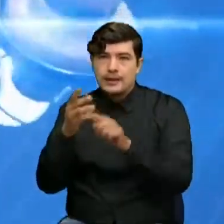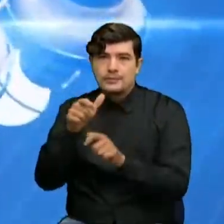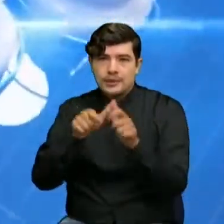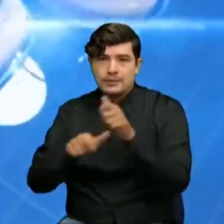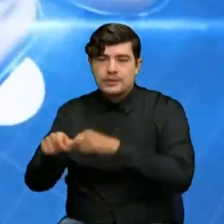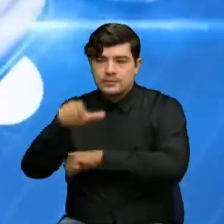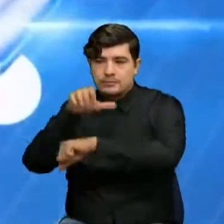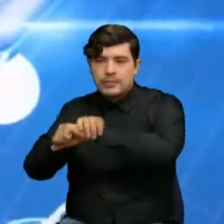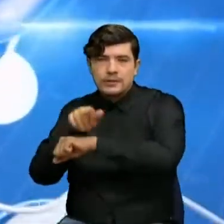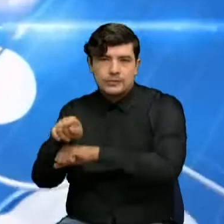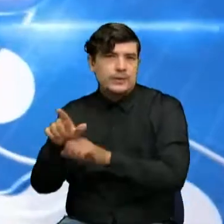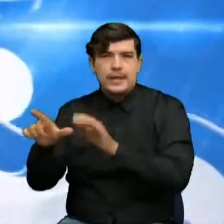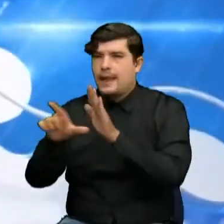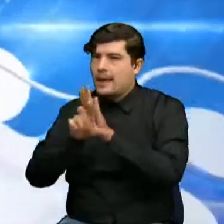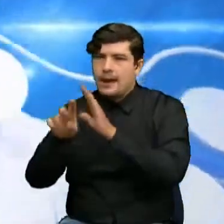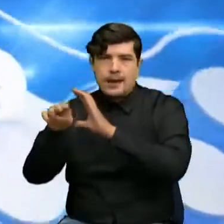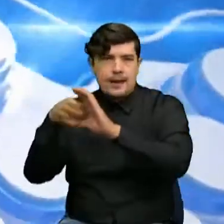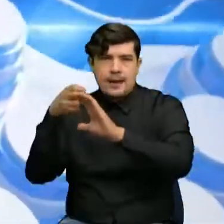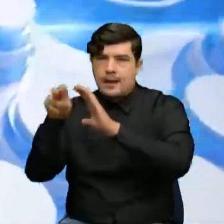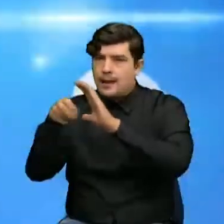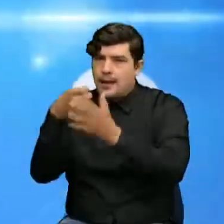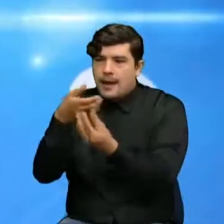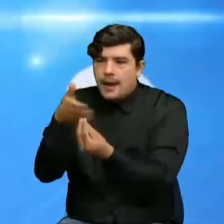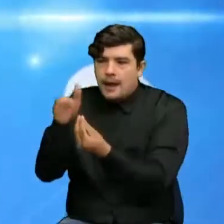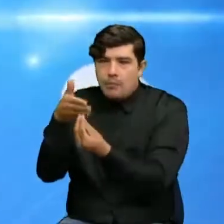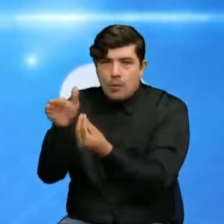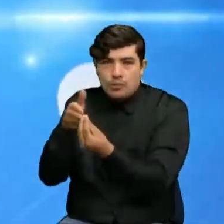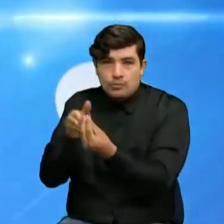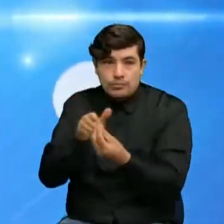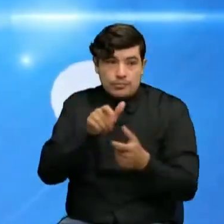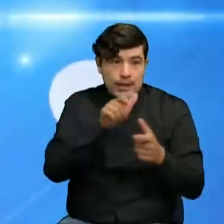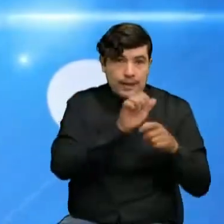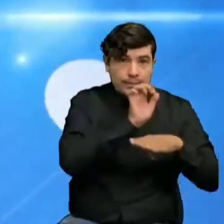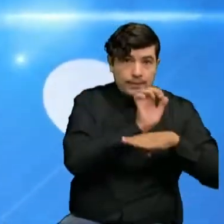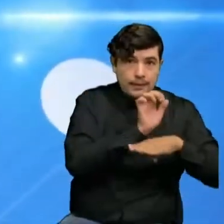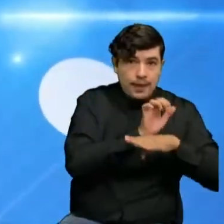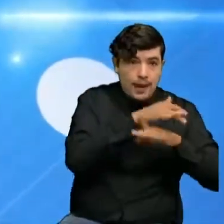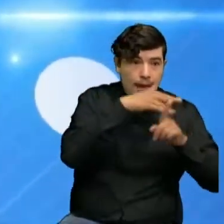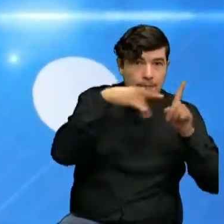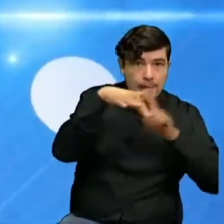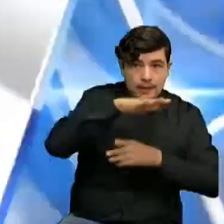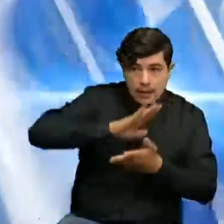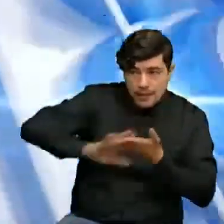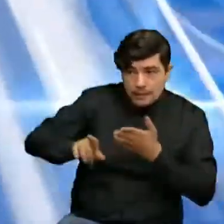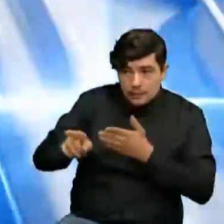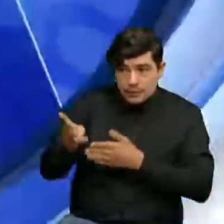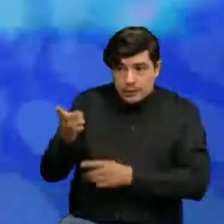minero. Los delincuentes extraían carbón mineral sin el permiso de las entidades ambientales.